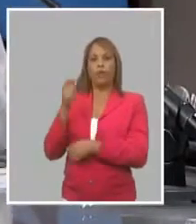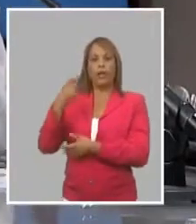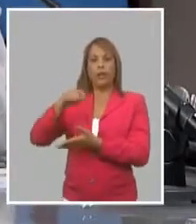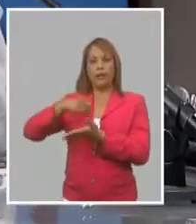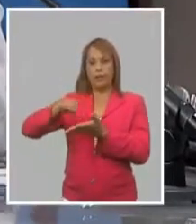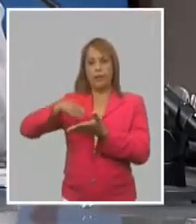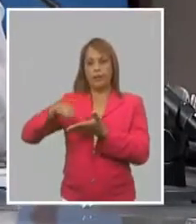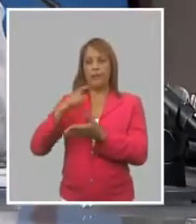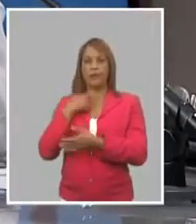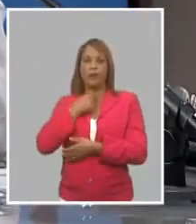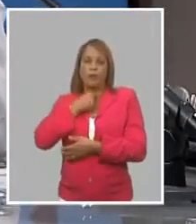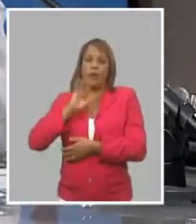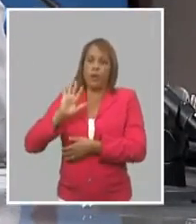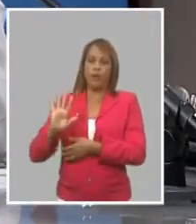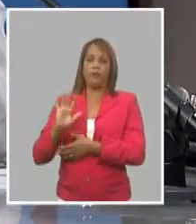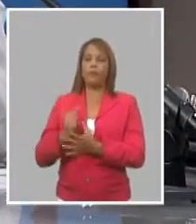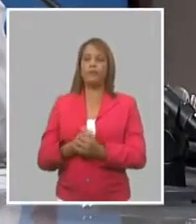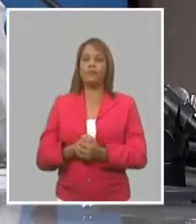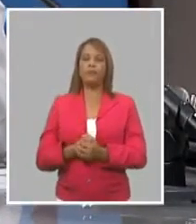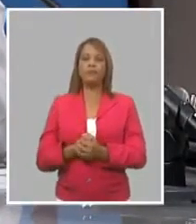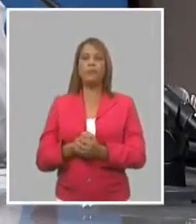de este lapicero.